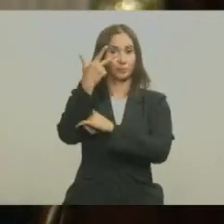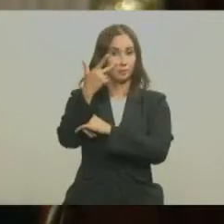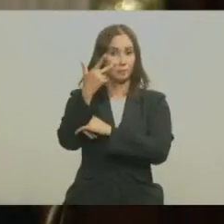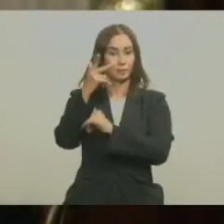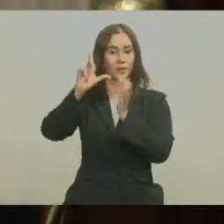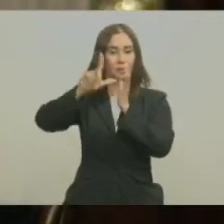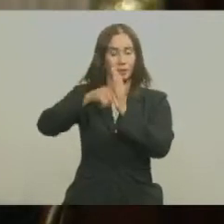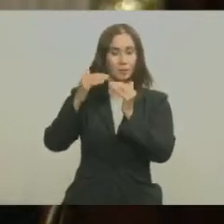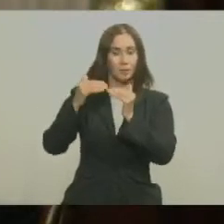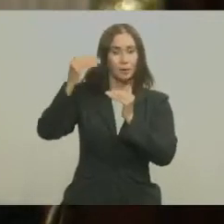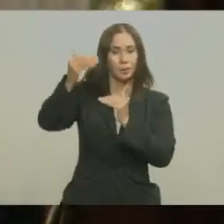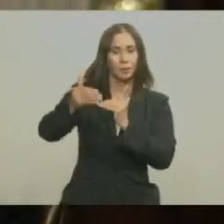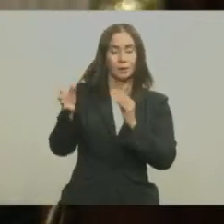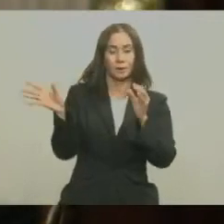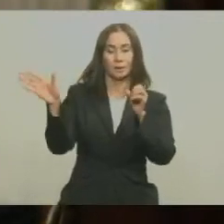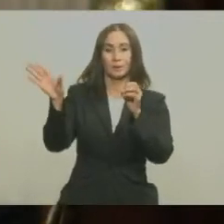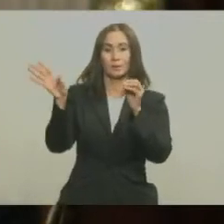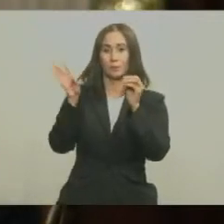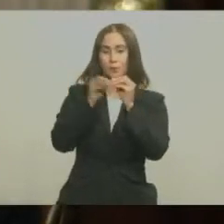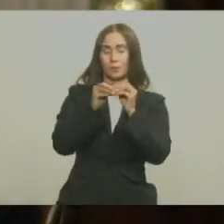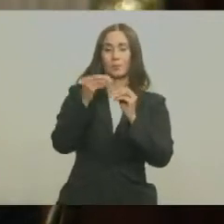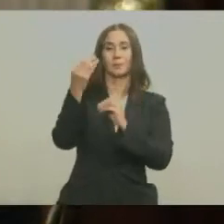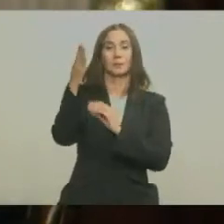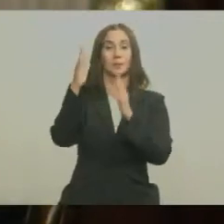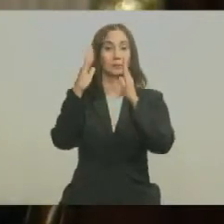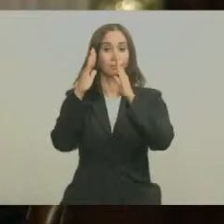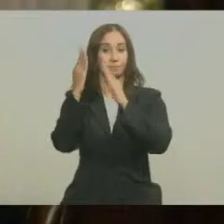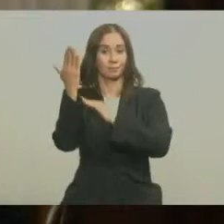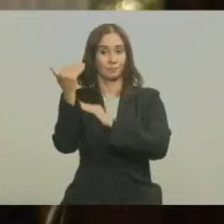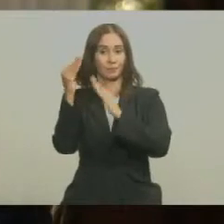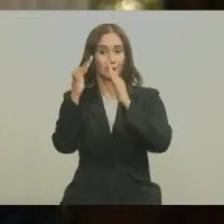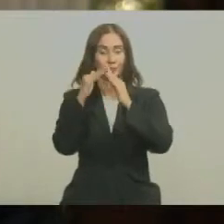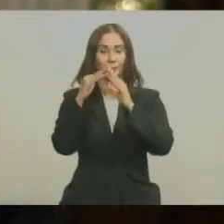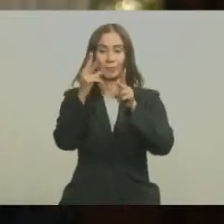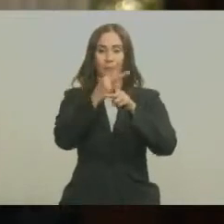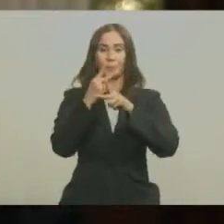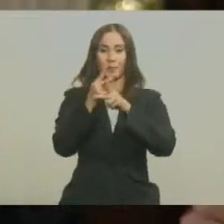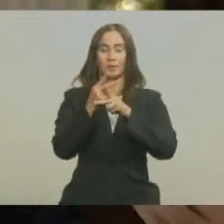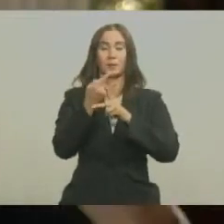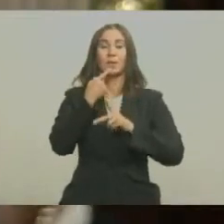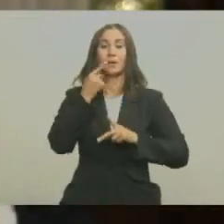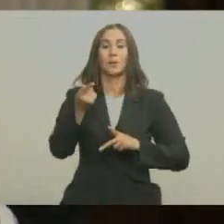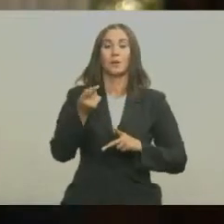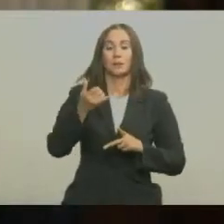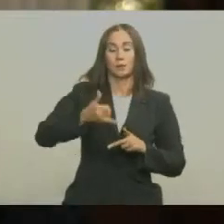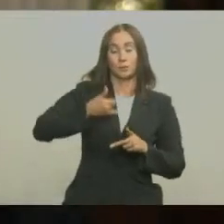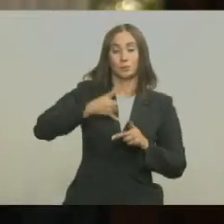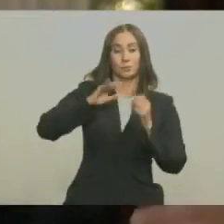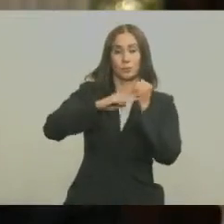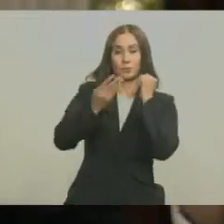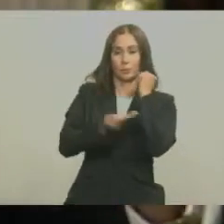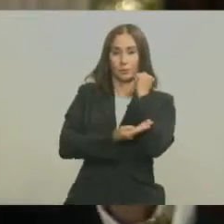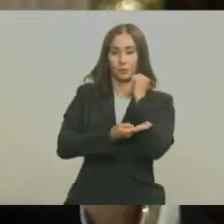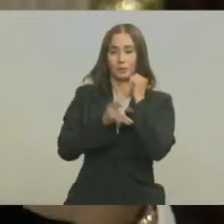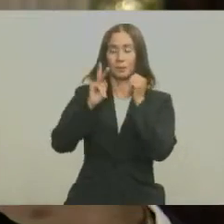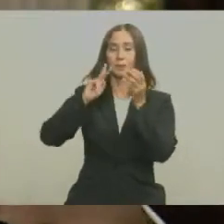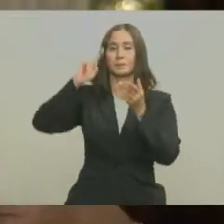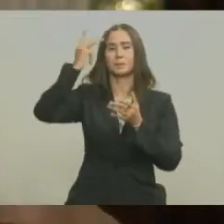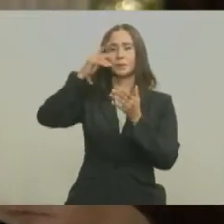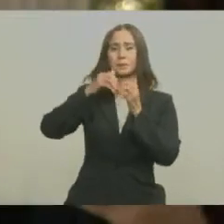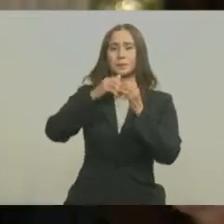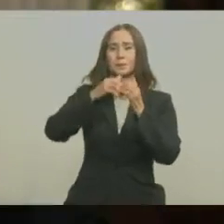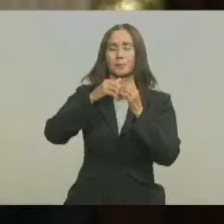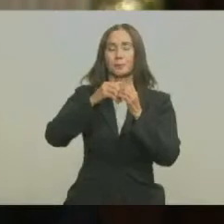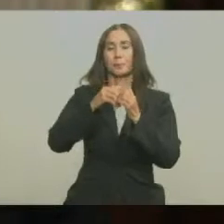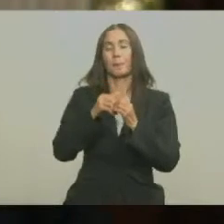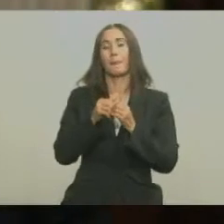es parte porque, fíjense que yo mencioné mucho el embarazo en adolescentes. Estas políticas públicas tienen que ser cuestionadas, y por